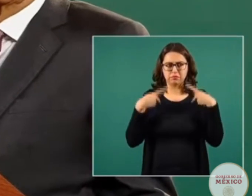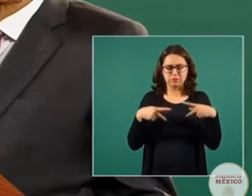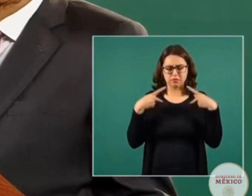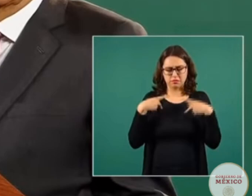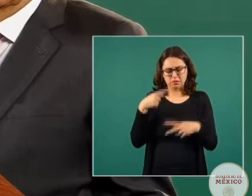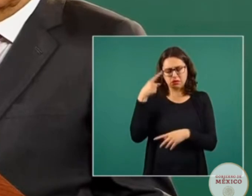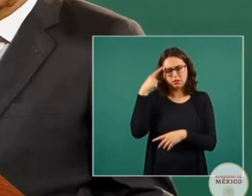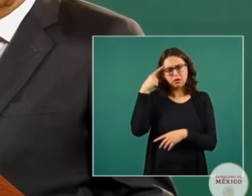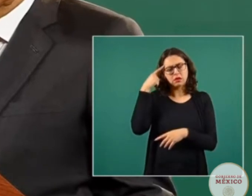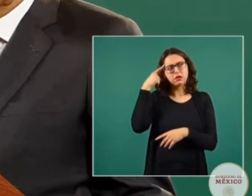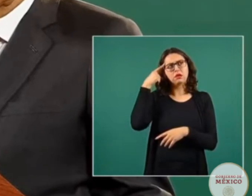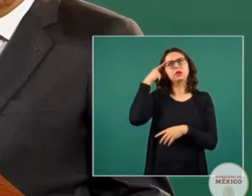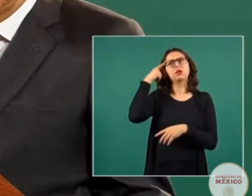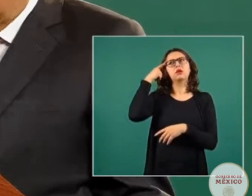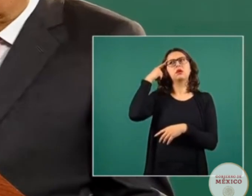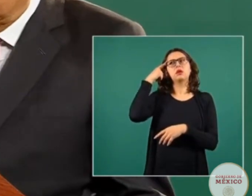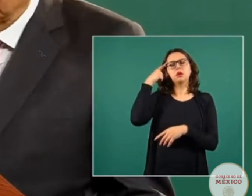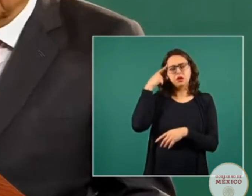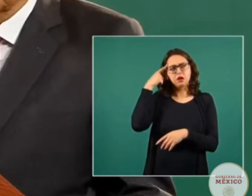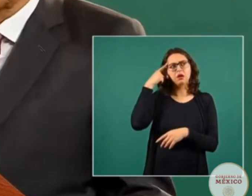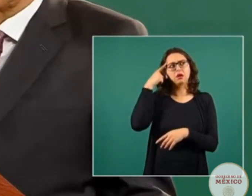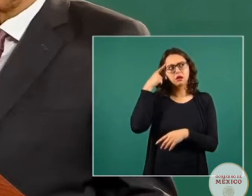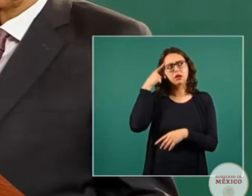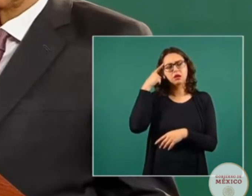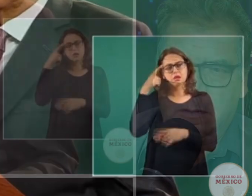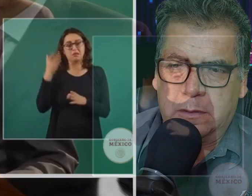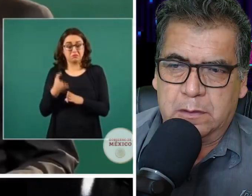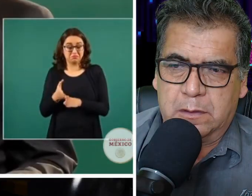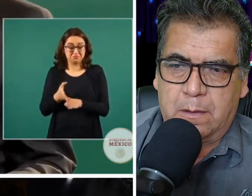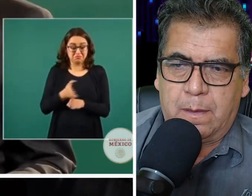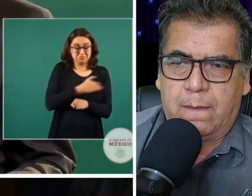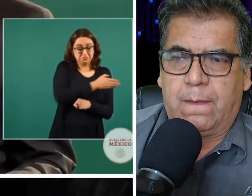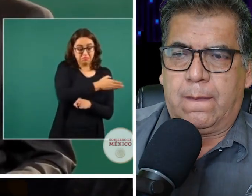comenzara, los que habían